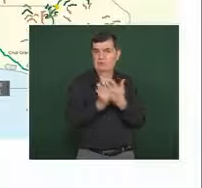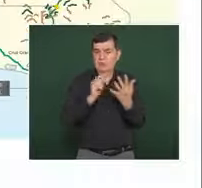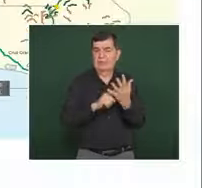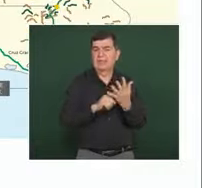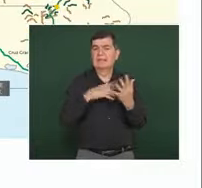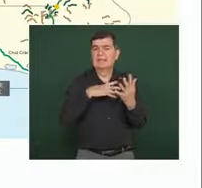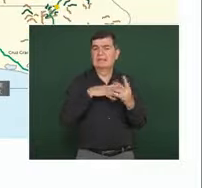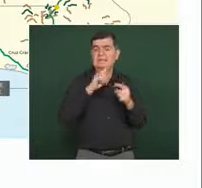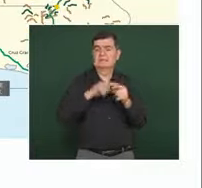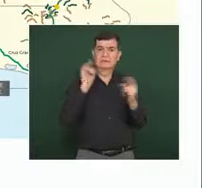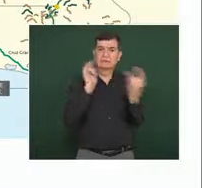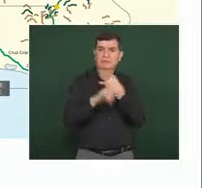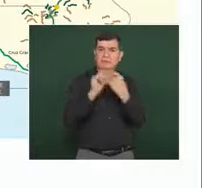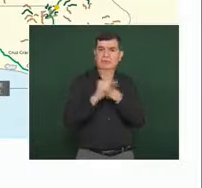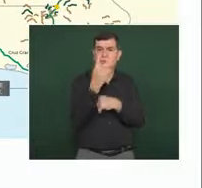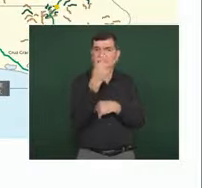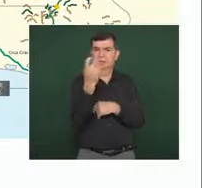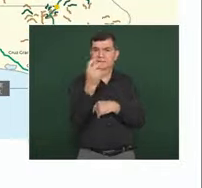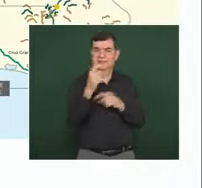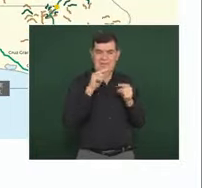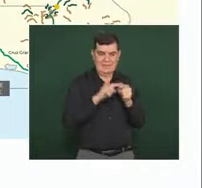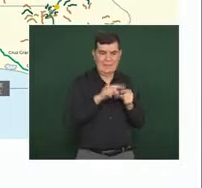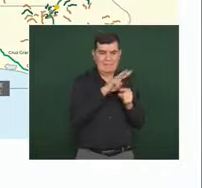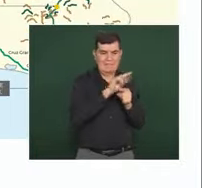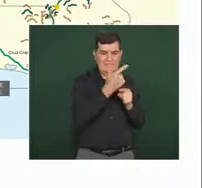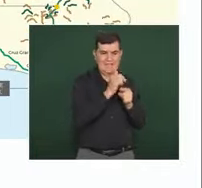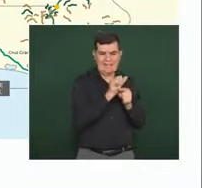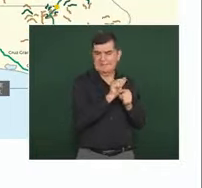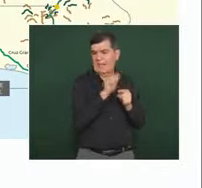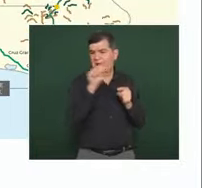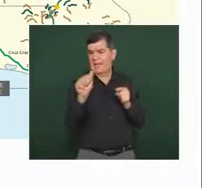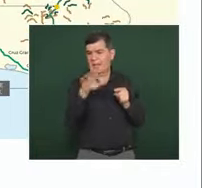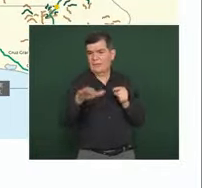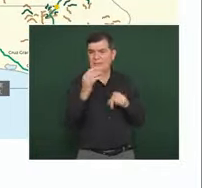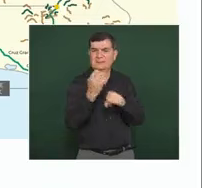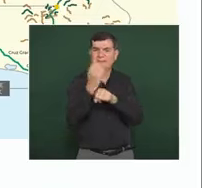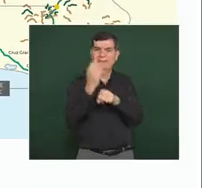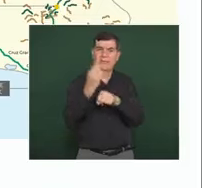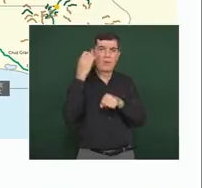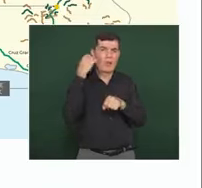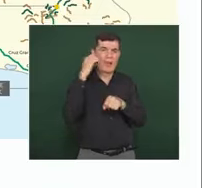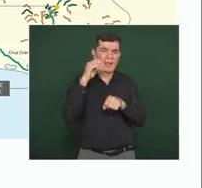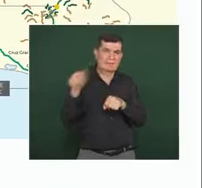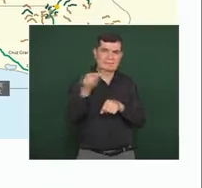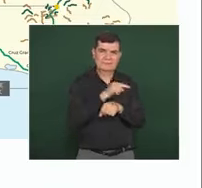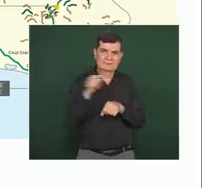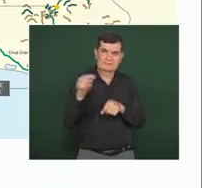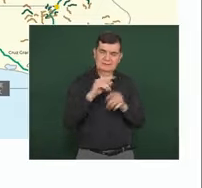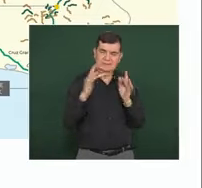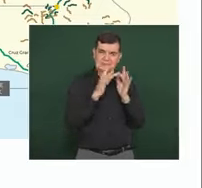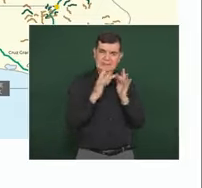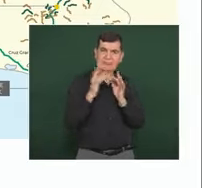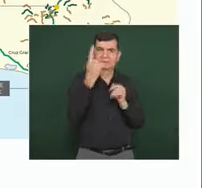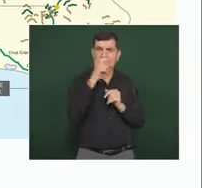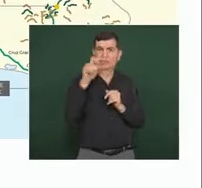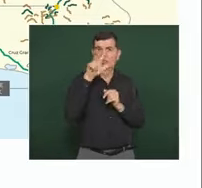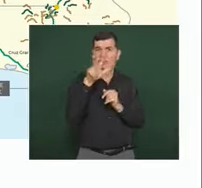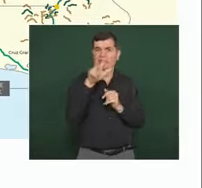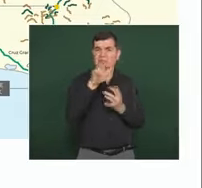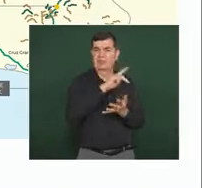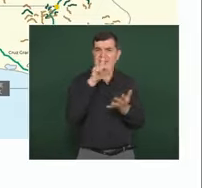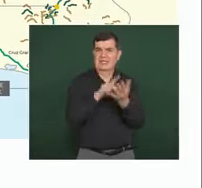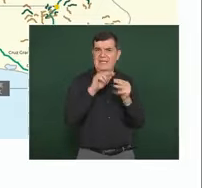es la carretera 200 que va de Las Vigas a límites con los estados de Guerrero y Oaxaca. Son 118 kilómetros